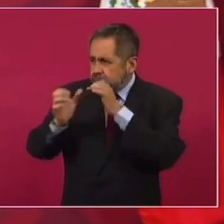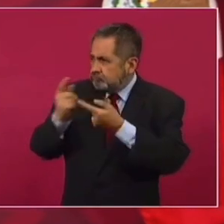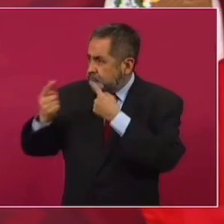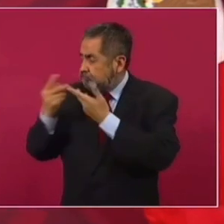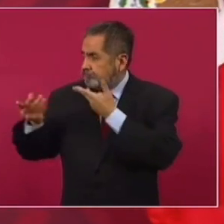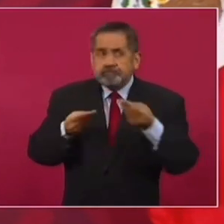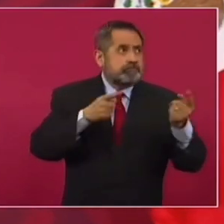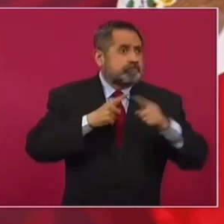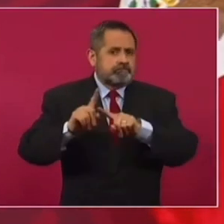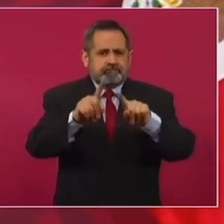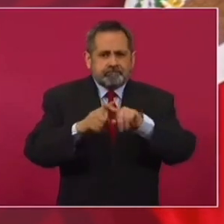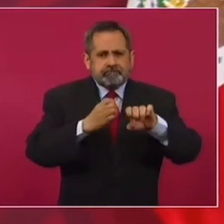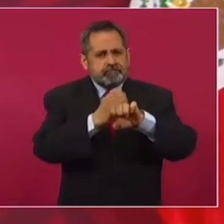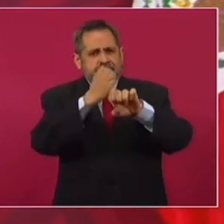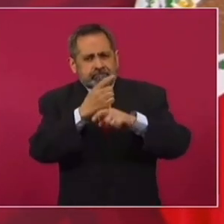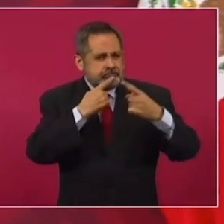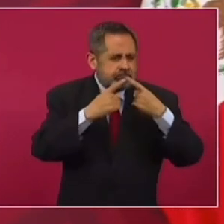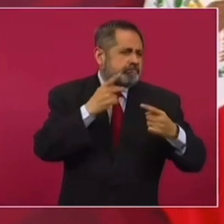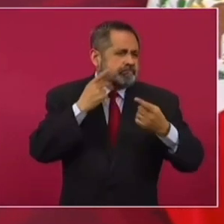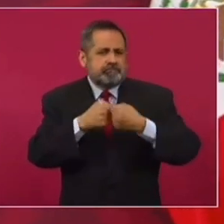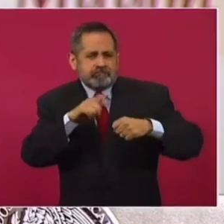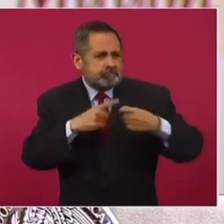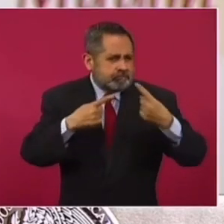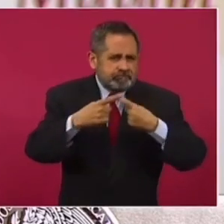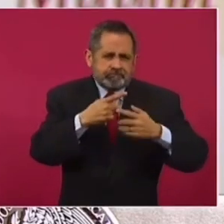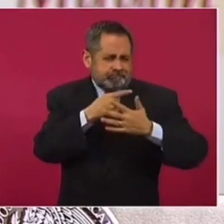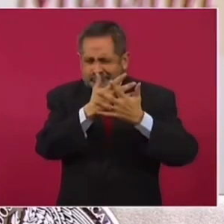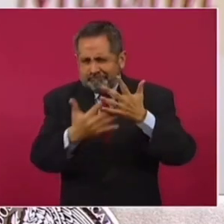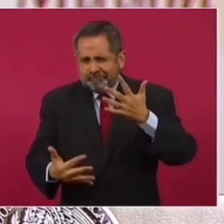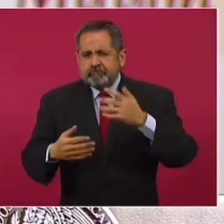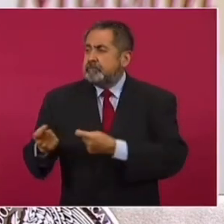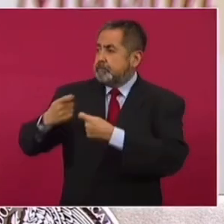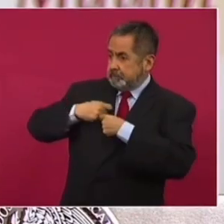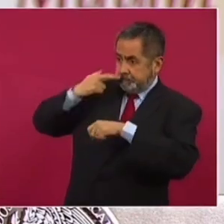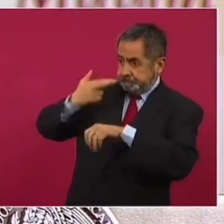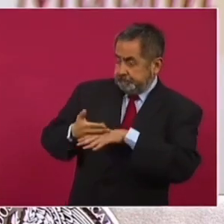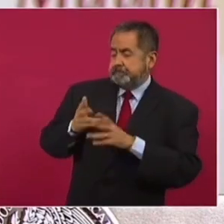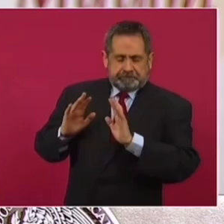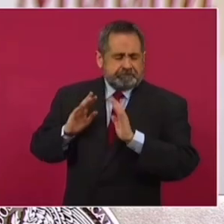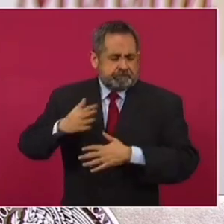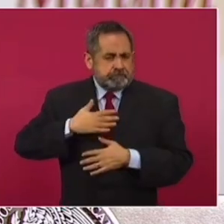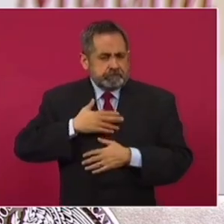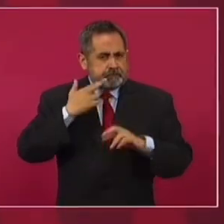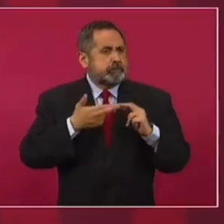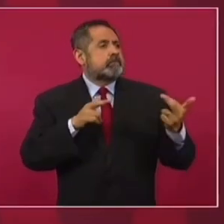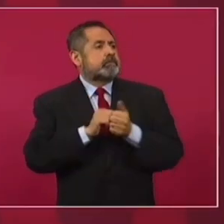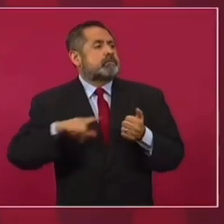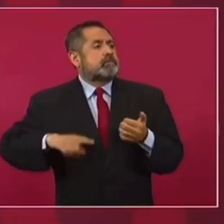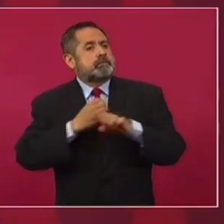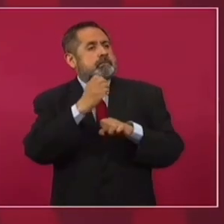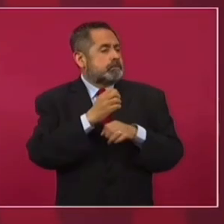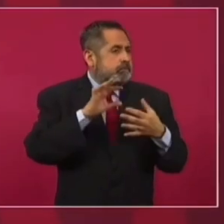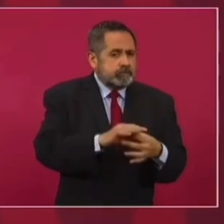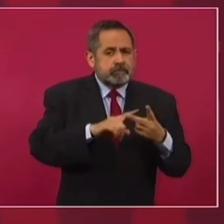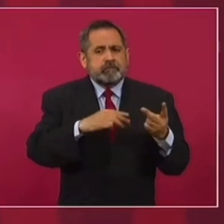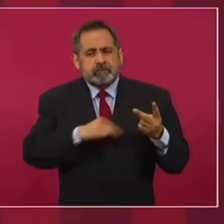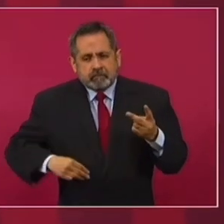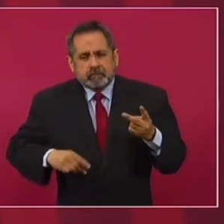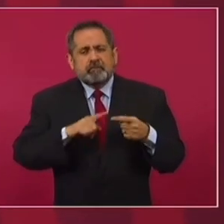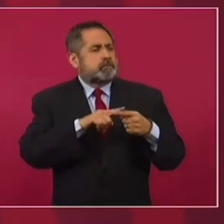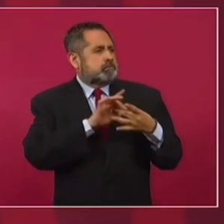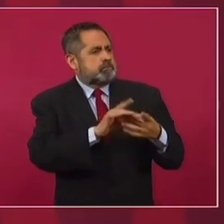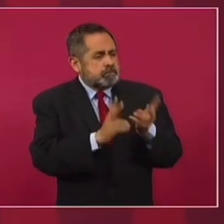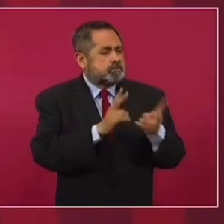comunicación con diversos actores políticos, sociales, económicos. Me toca llevar la relación con los gobiernos estatales, con gobiernos